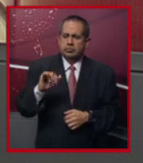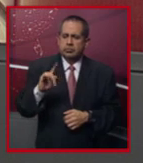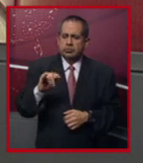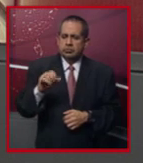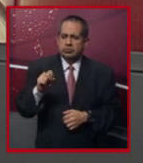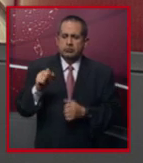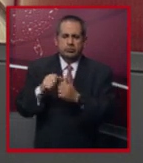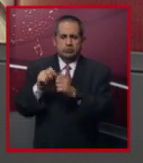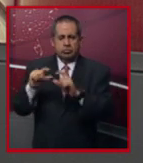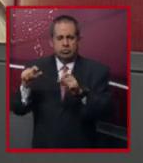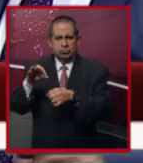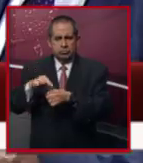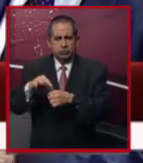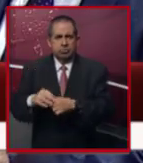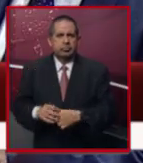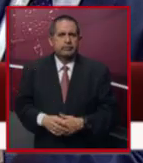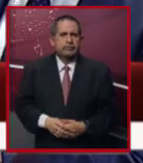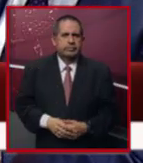votaciones.